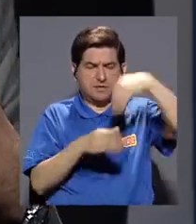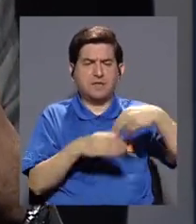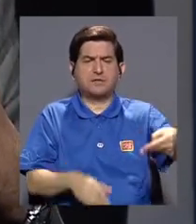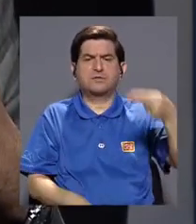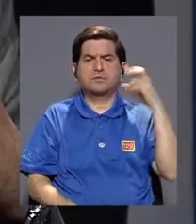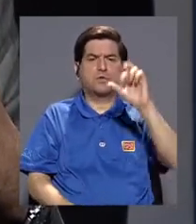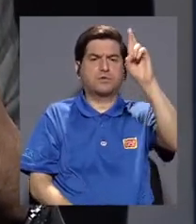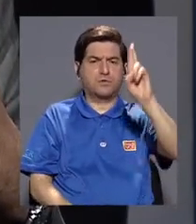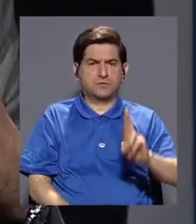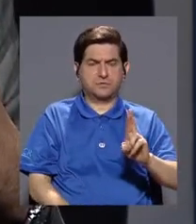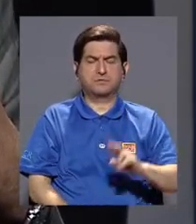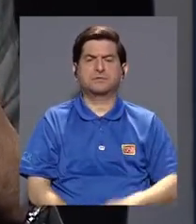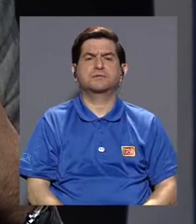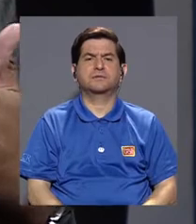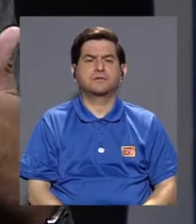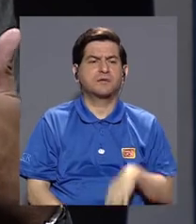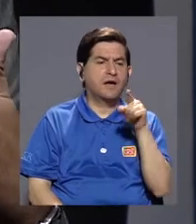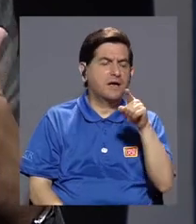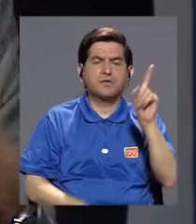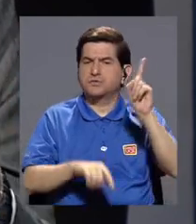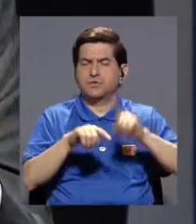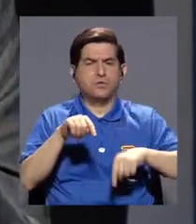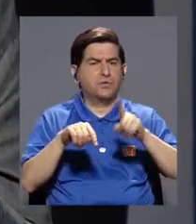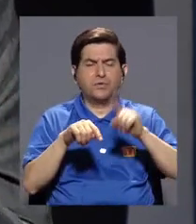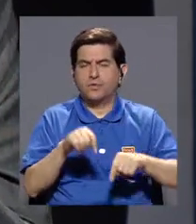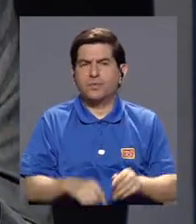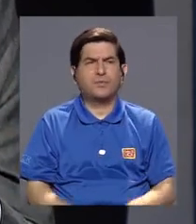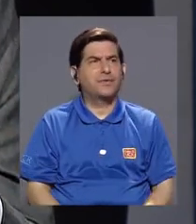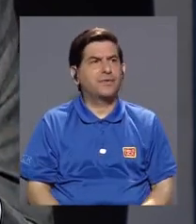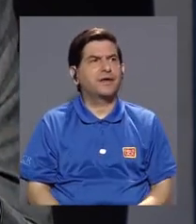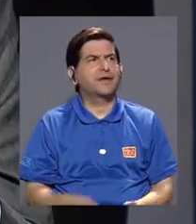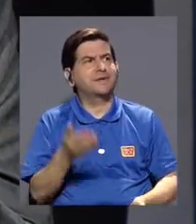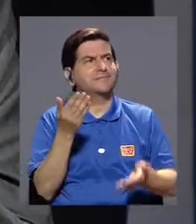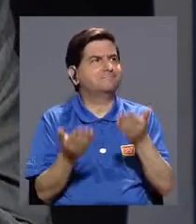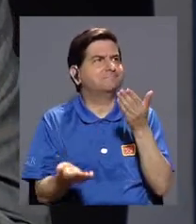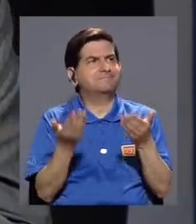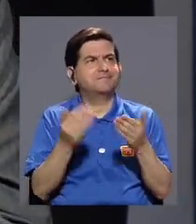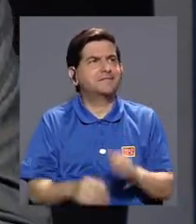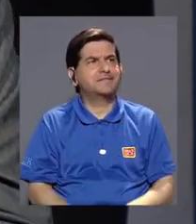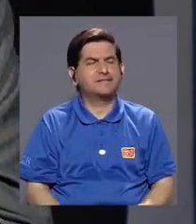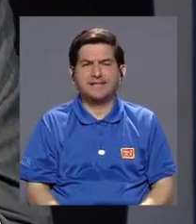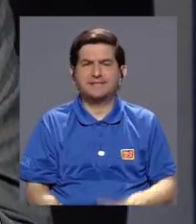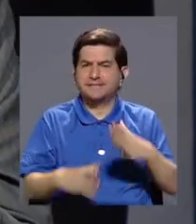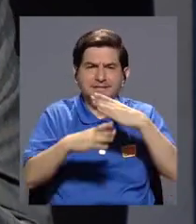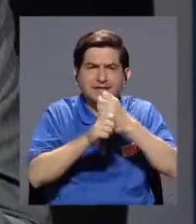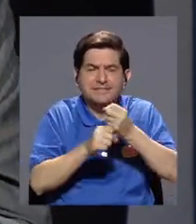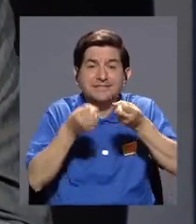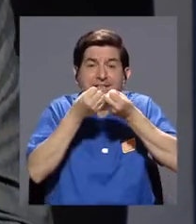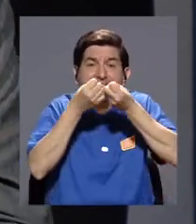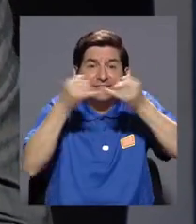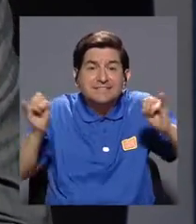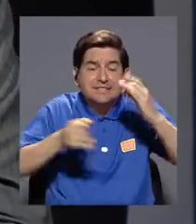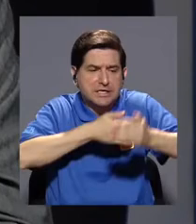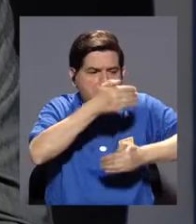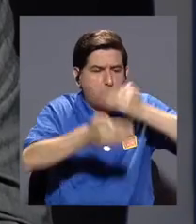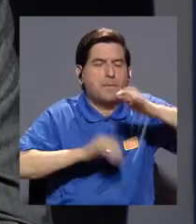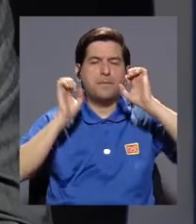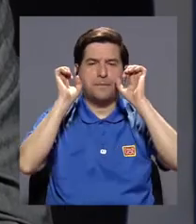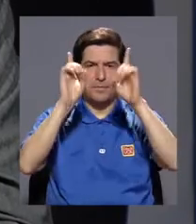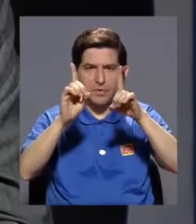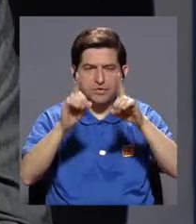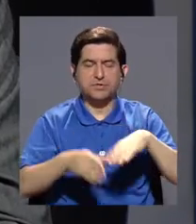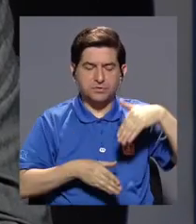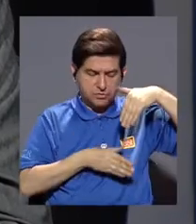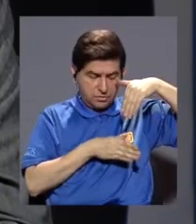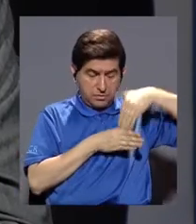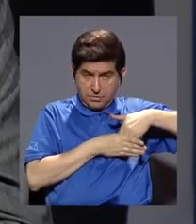Rica. Y eso es inevitable, eso es, eso no se puede lograr si no hay procesos